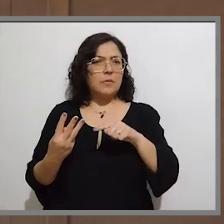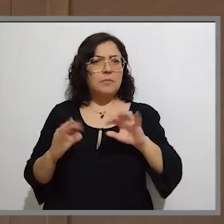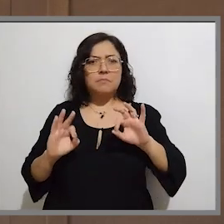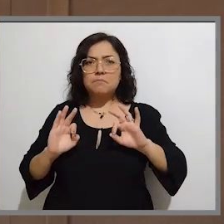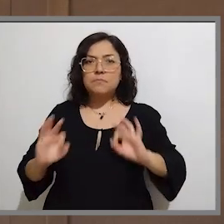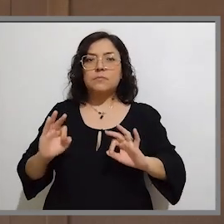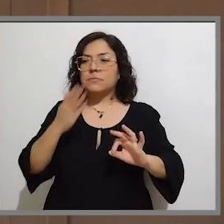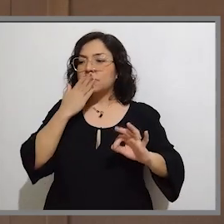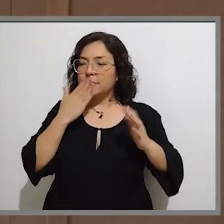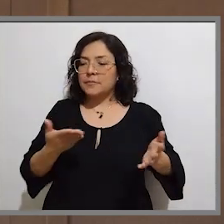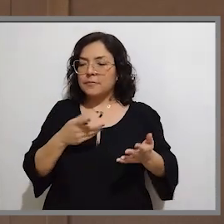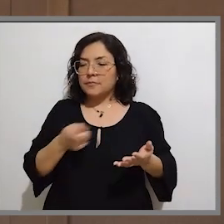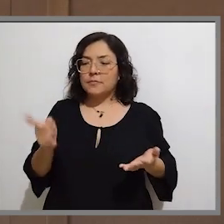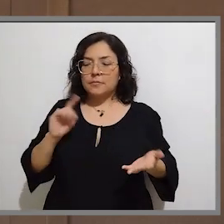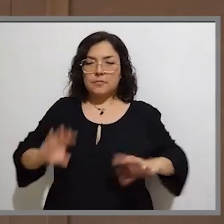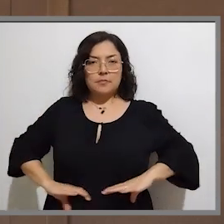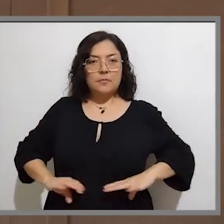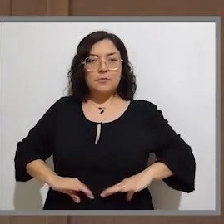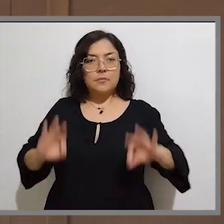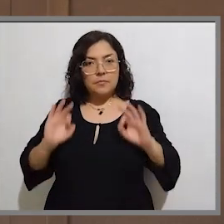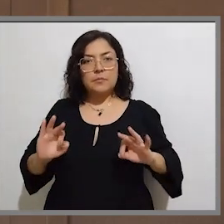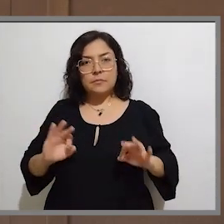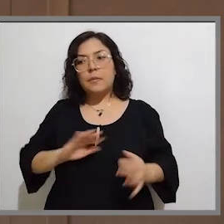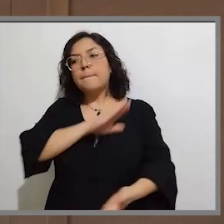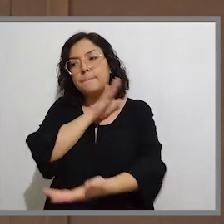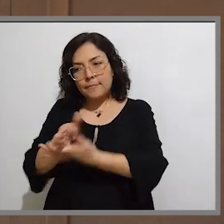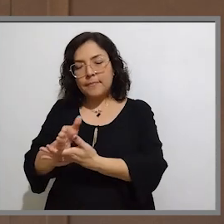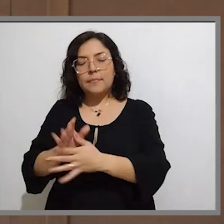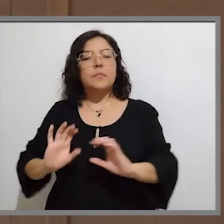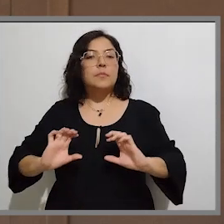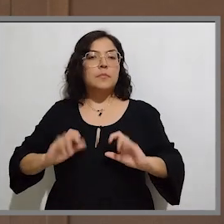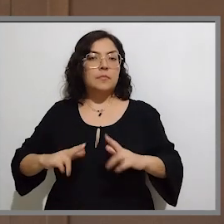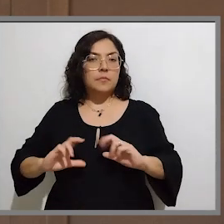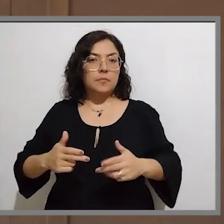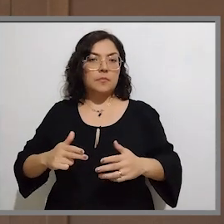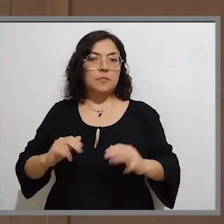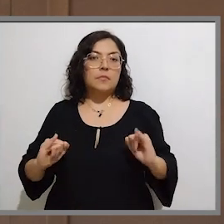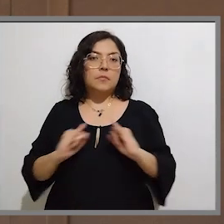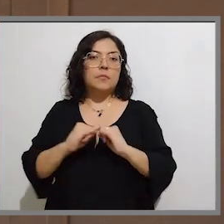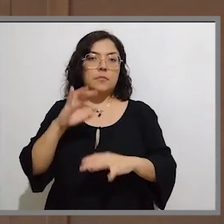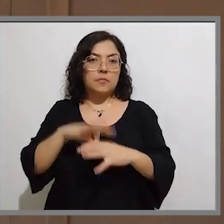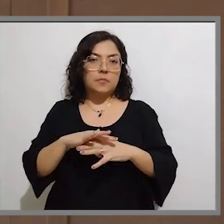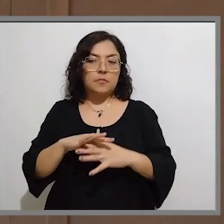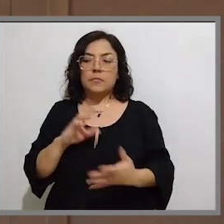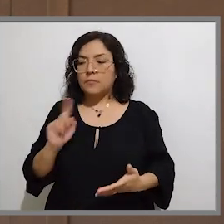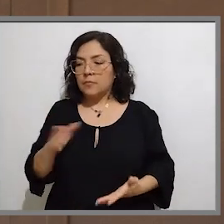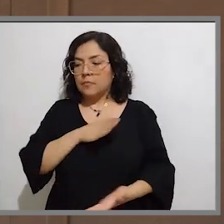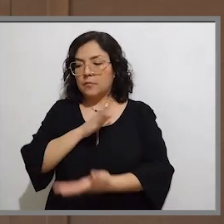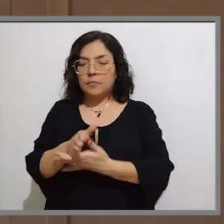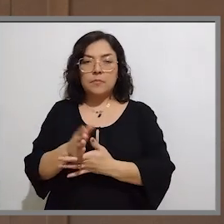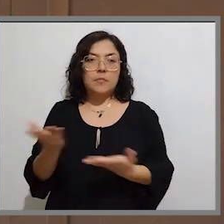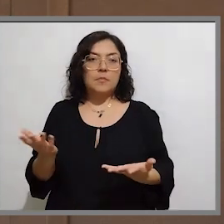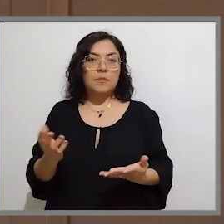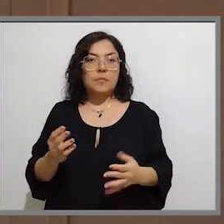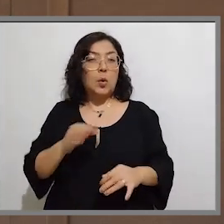bien darle ese espacio en el Instituto Electoral de Chiapas para poder realizar esta gran